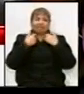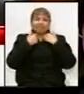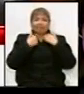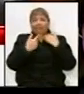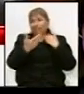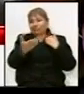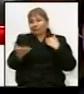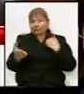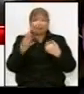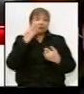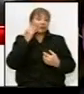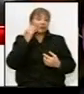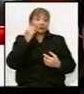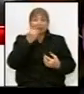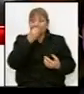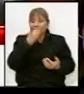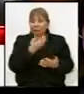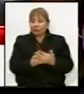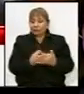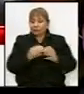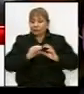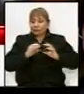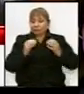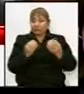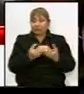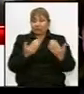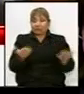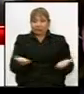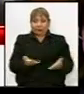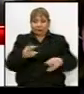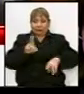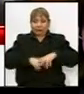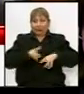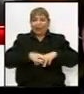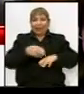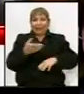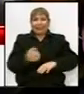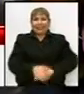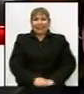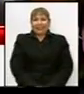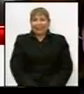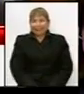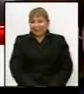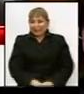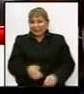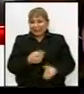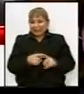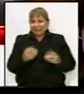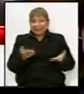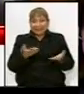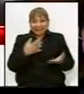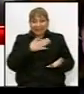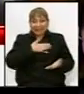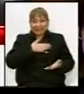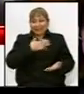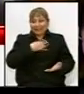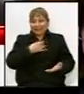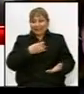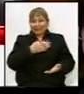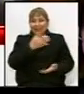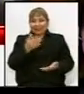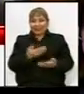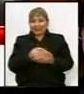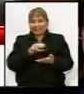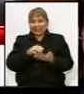que tienen muy buenos congresistas actuales que están en estos momentos sentados acá pero justamente a mí me gustaría y estoy seguro que al pueblo